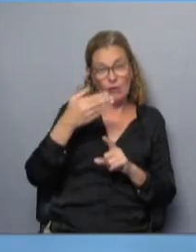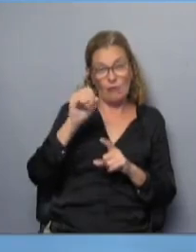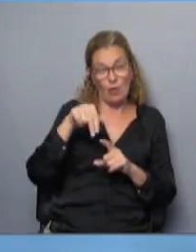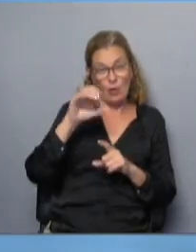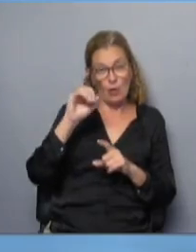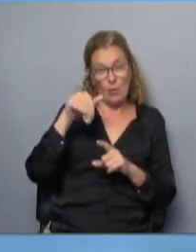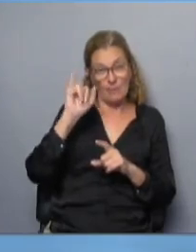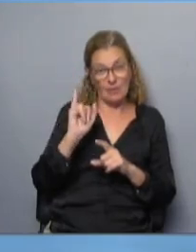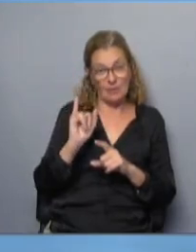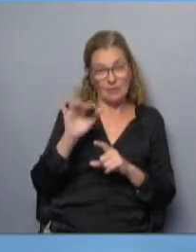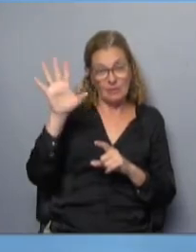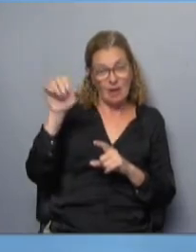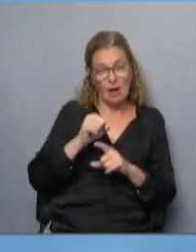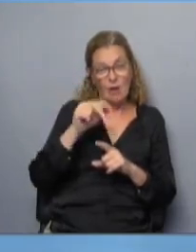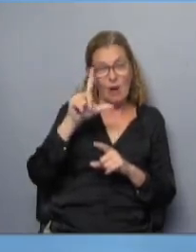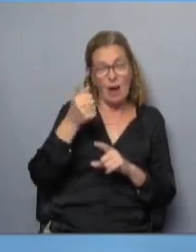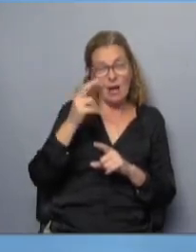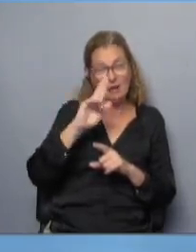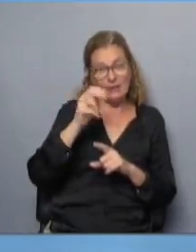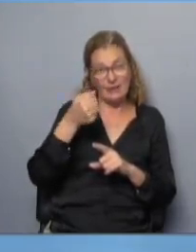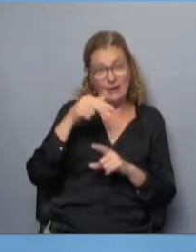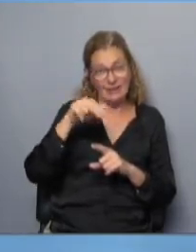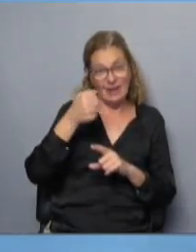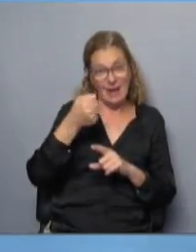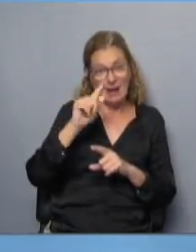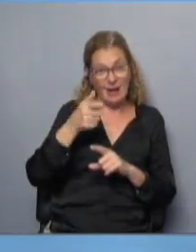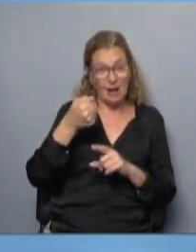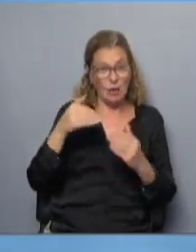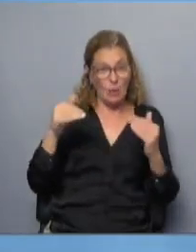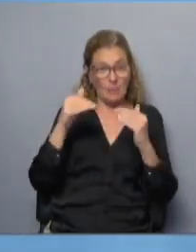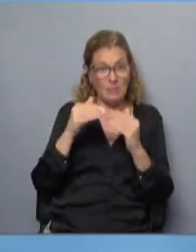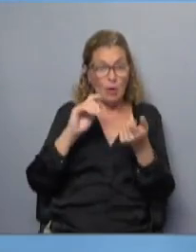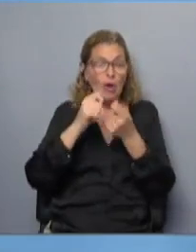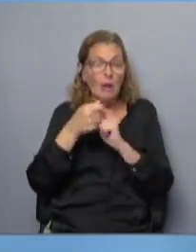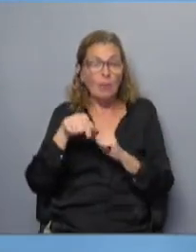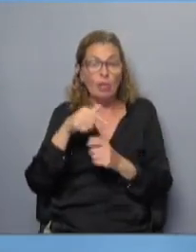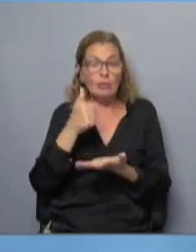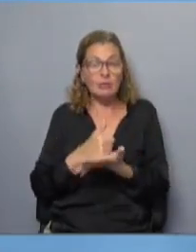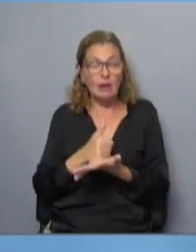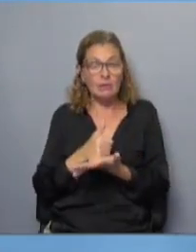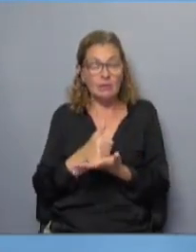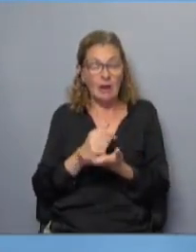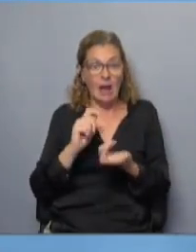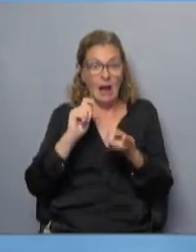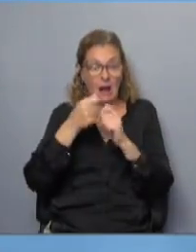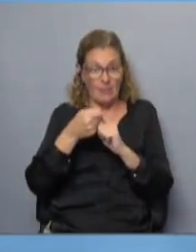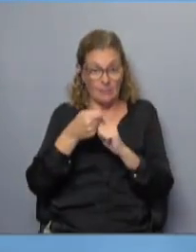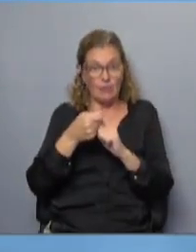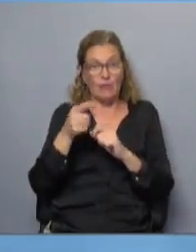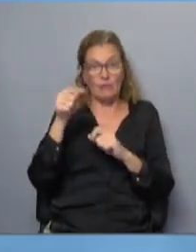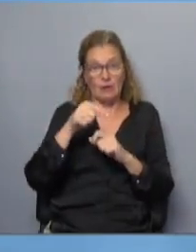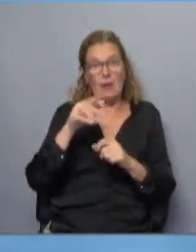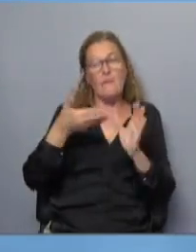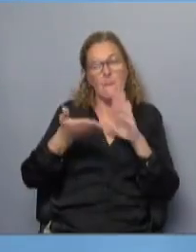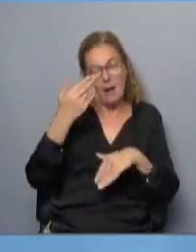era la misma persona increíblemente desde dónde están los cambios el cambio viene por la calle porque hay más